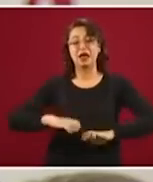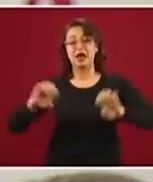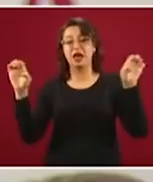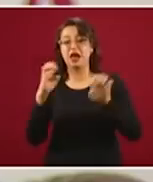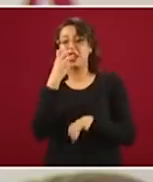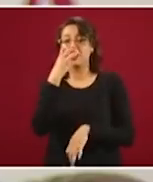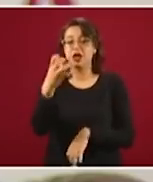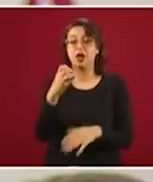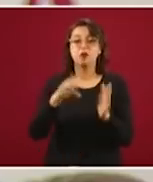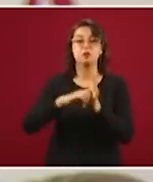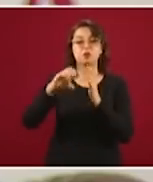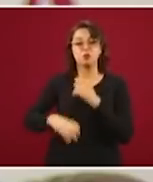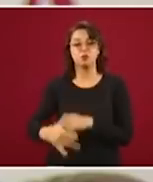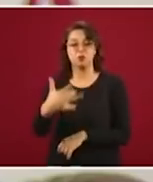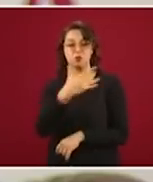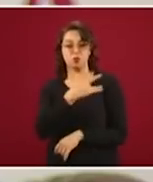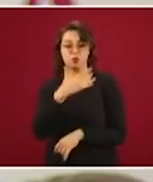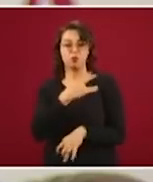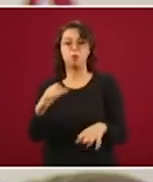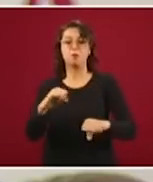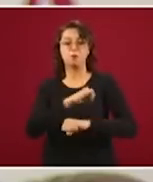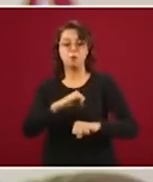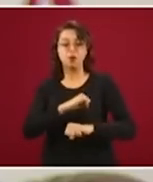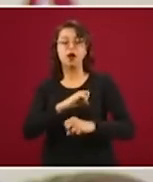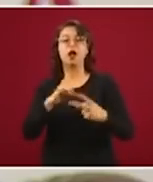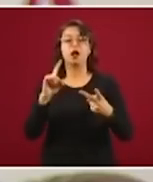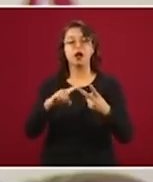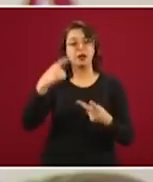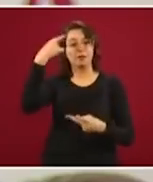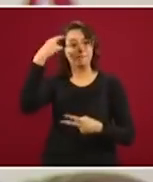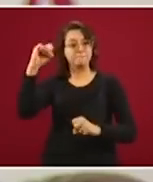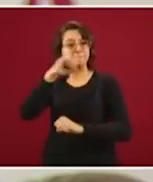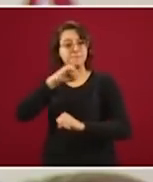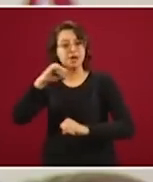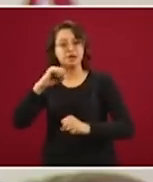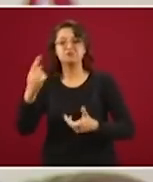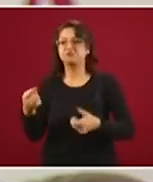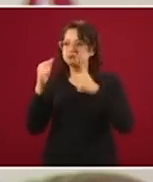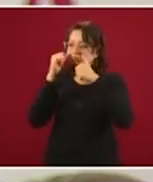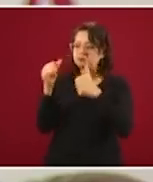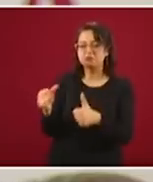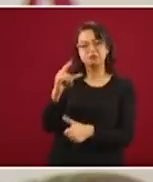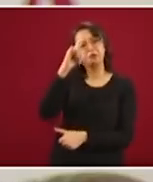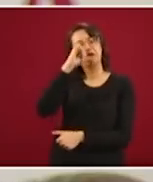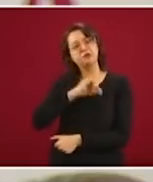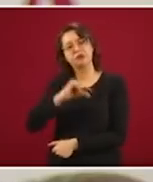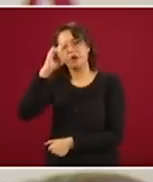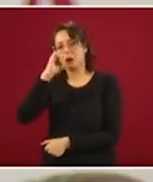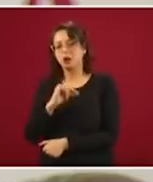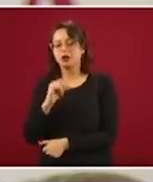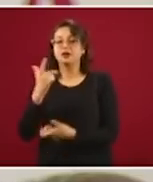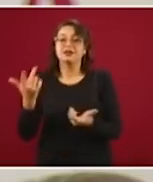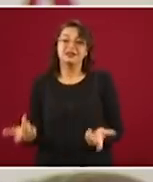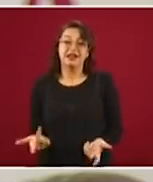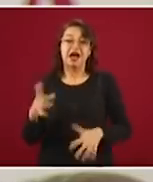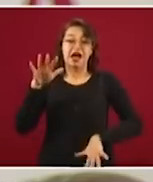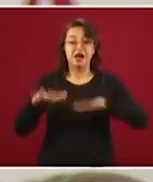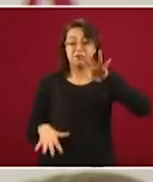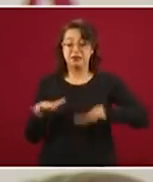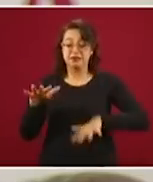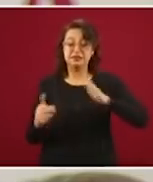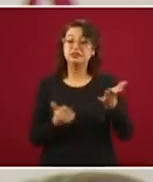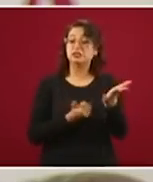la atención de los infartos del miocardio o los infartos cerebrales. Y si en las zonas urbanas